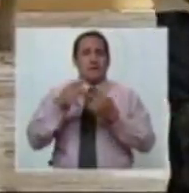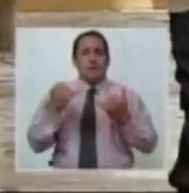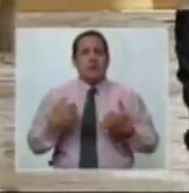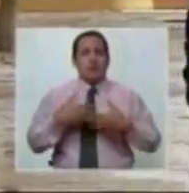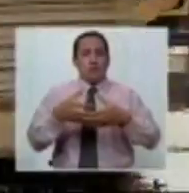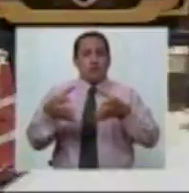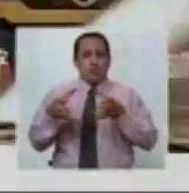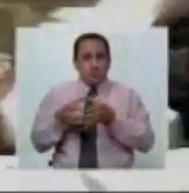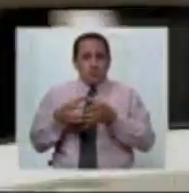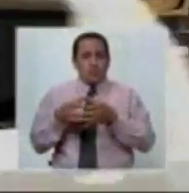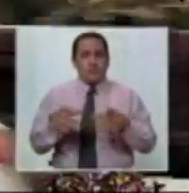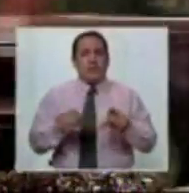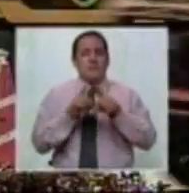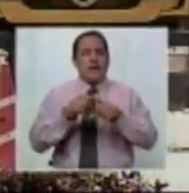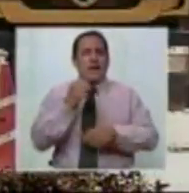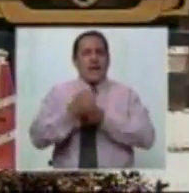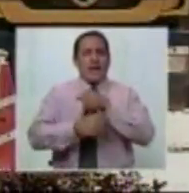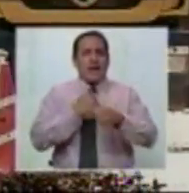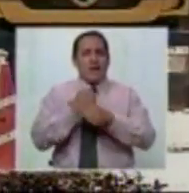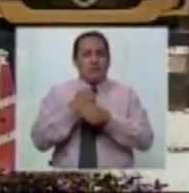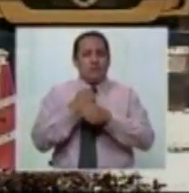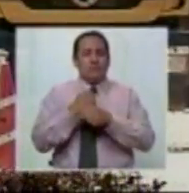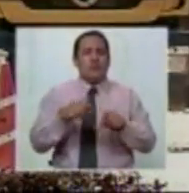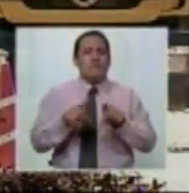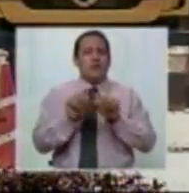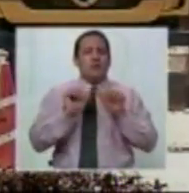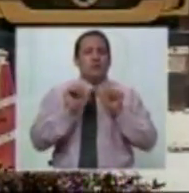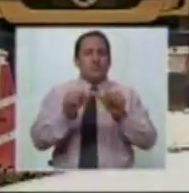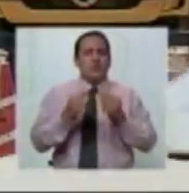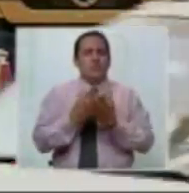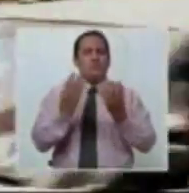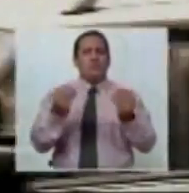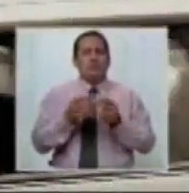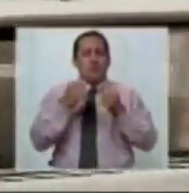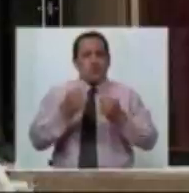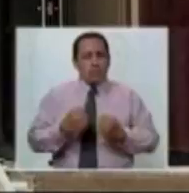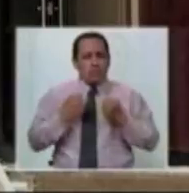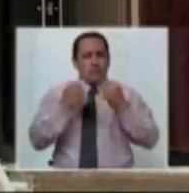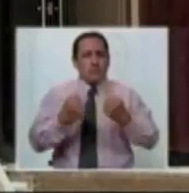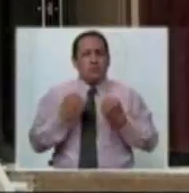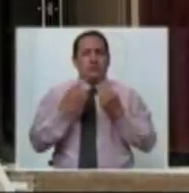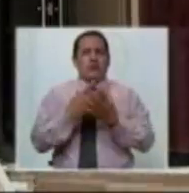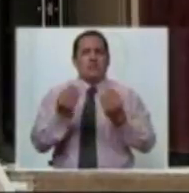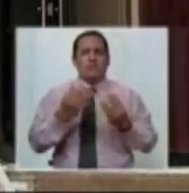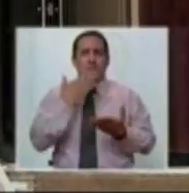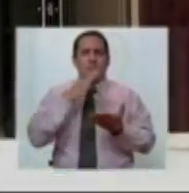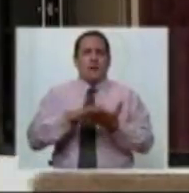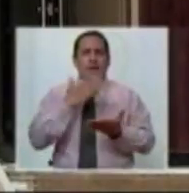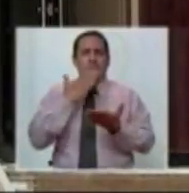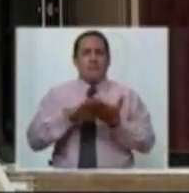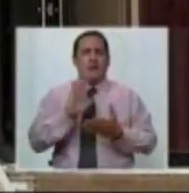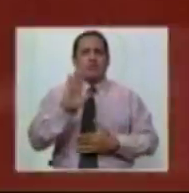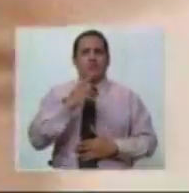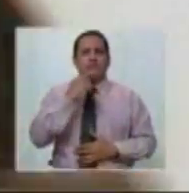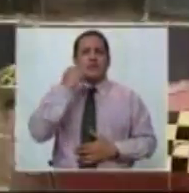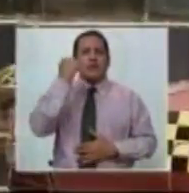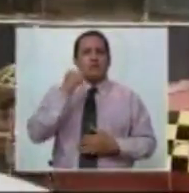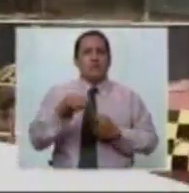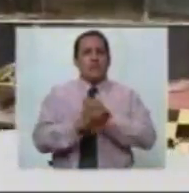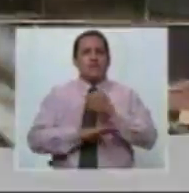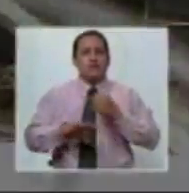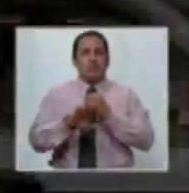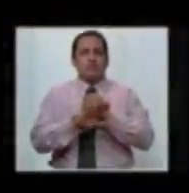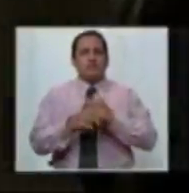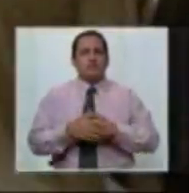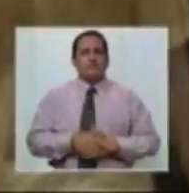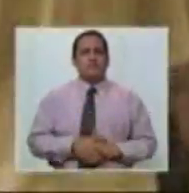los sindicatos, pese al tiempo transcurrido, continúan muchos en la lucha contra la vulneración de sus derechos más